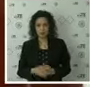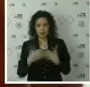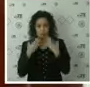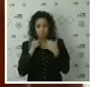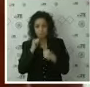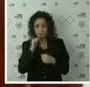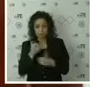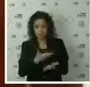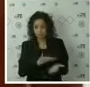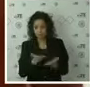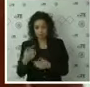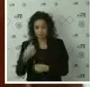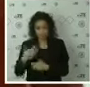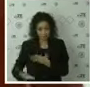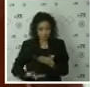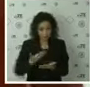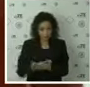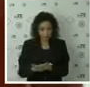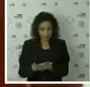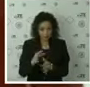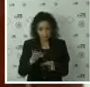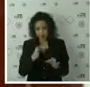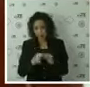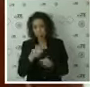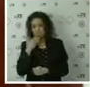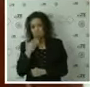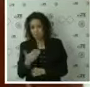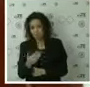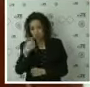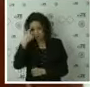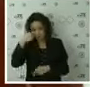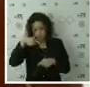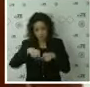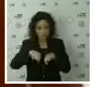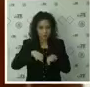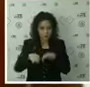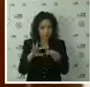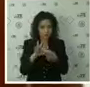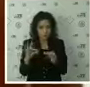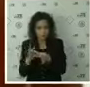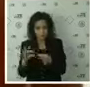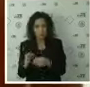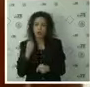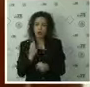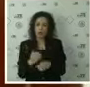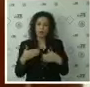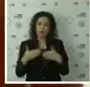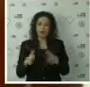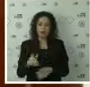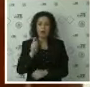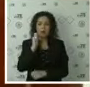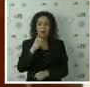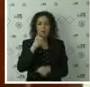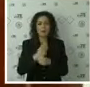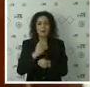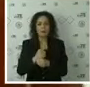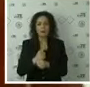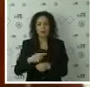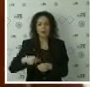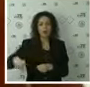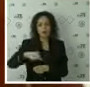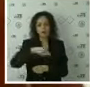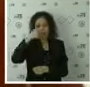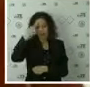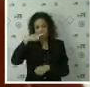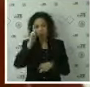trascendencia en la proposición que hago del sistema de trabajo, yo estaría abriendo una primera ronda de